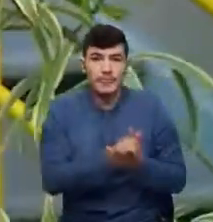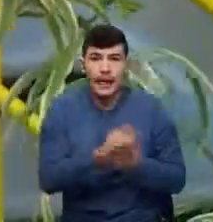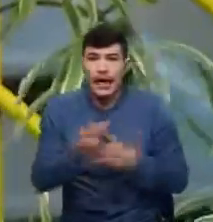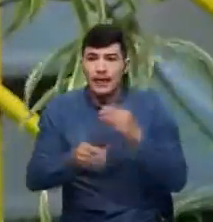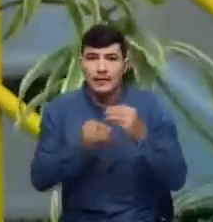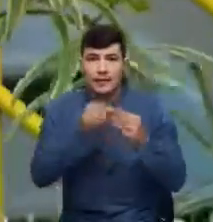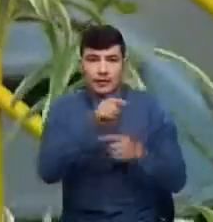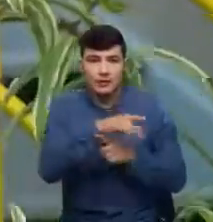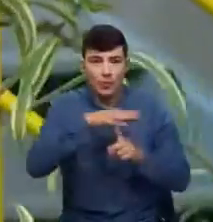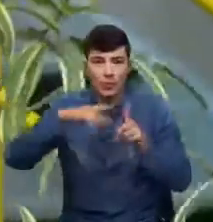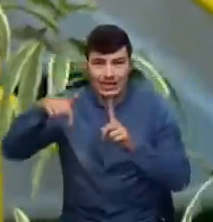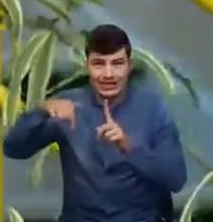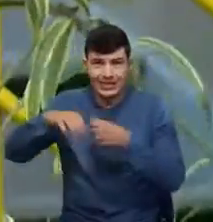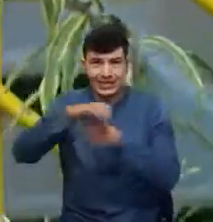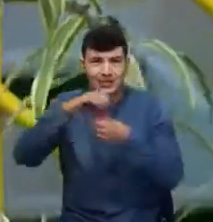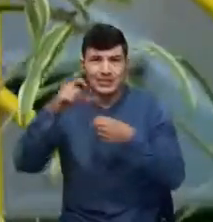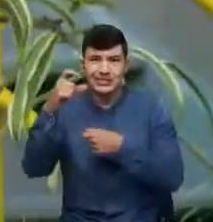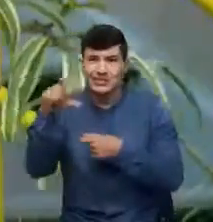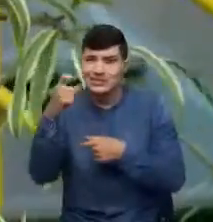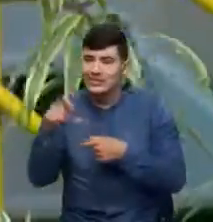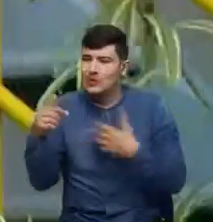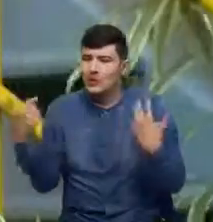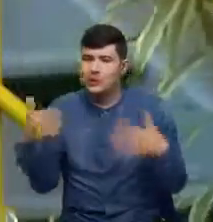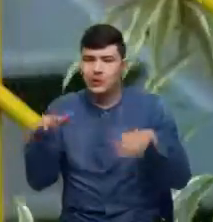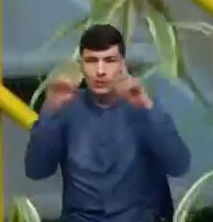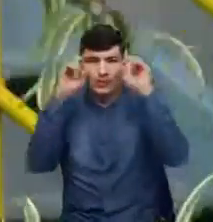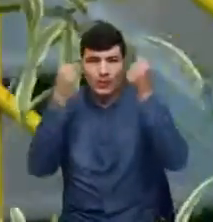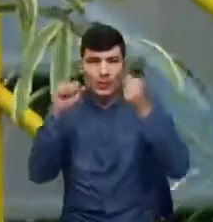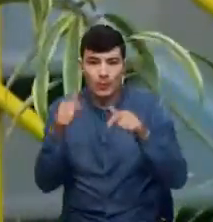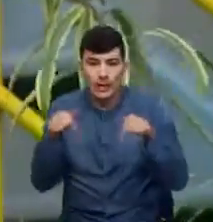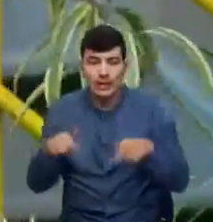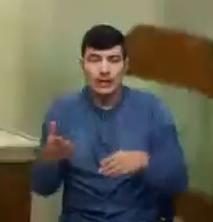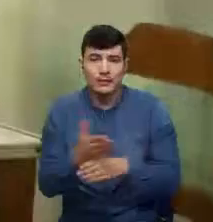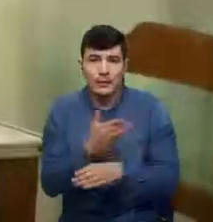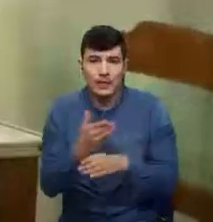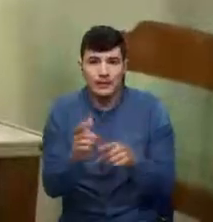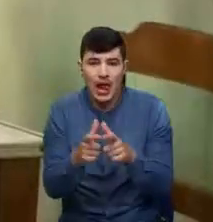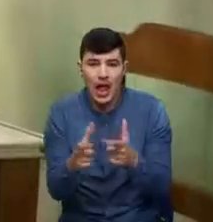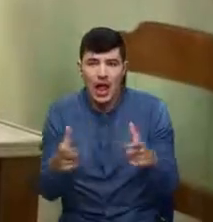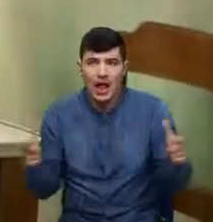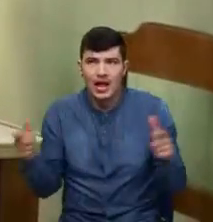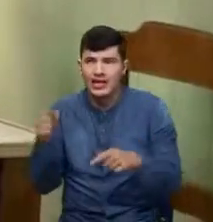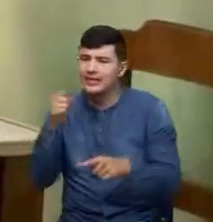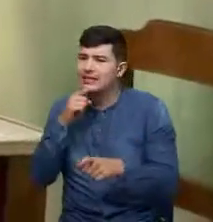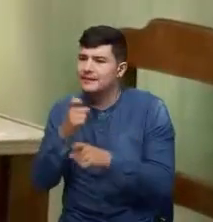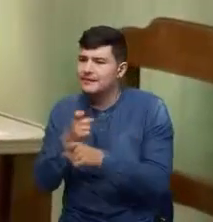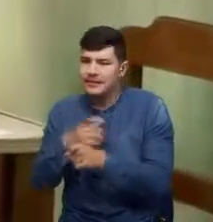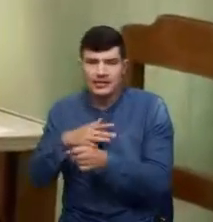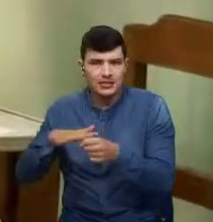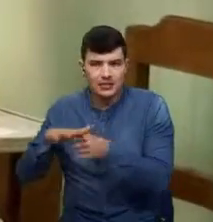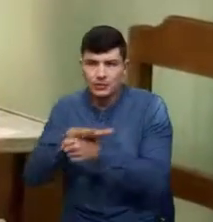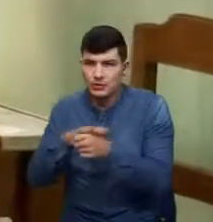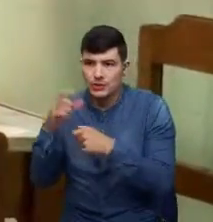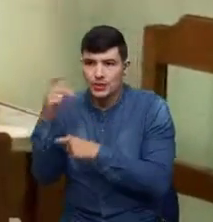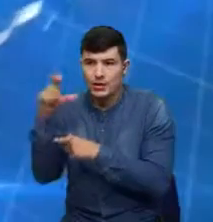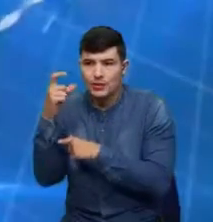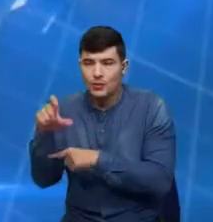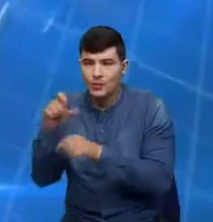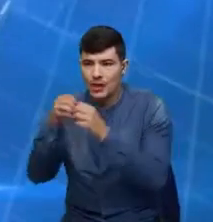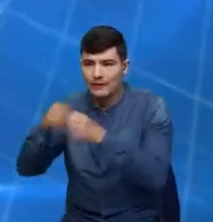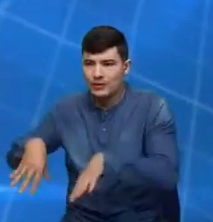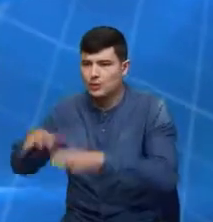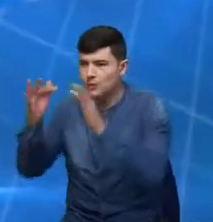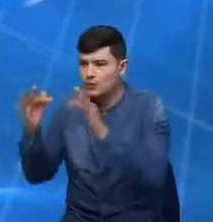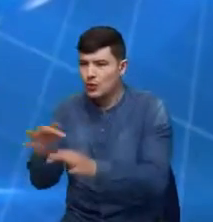es desalentador frente a esta problemática que va en aumento en la ciudad. Crítico es el panorama en Cúcuta frente al abandono total de